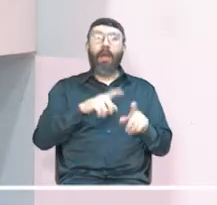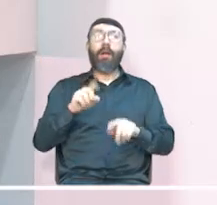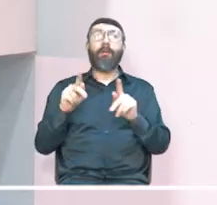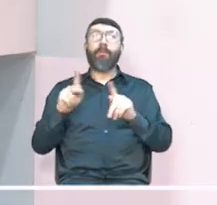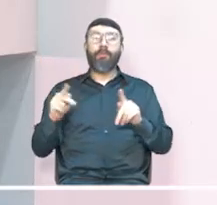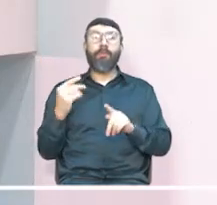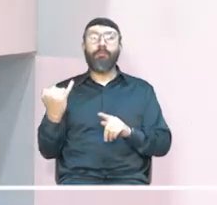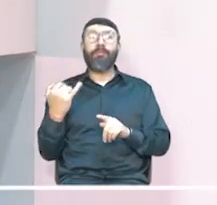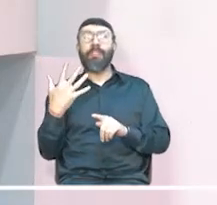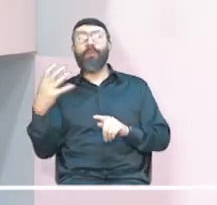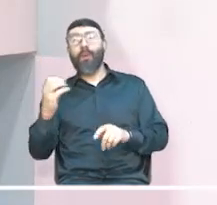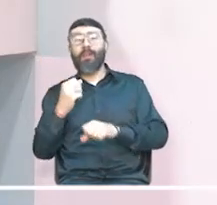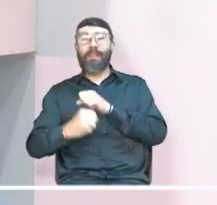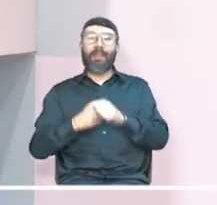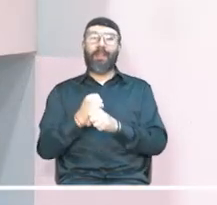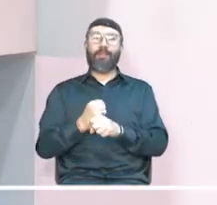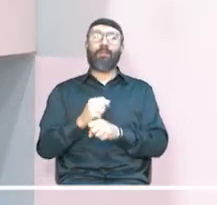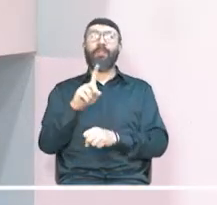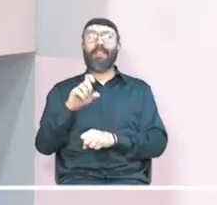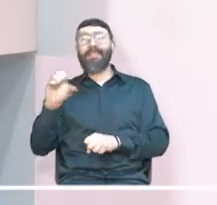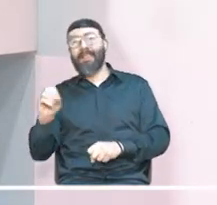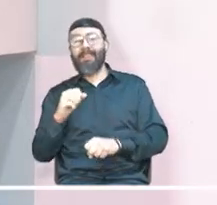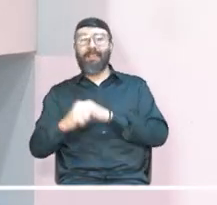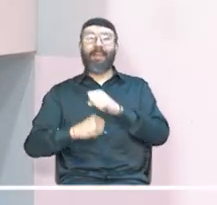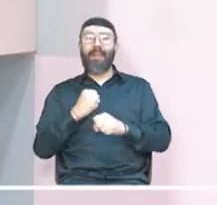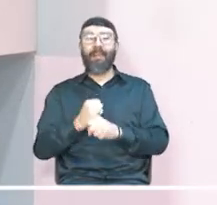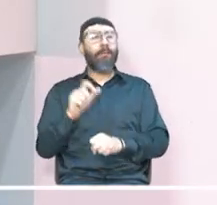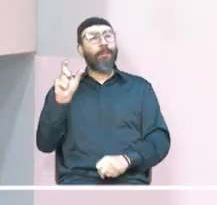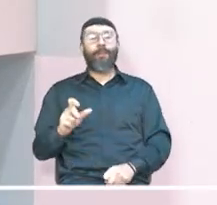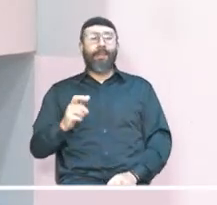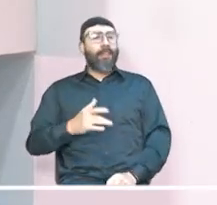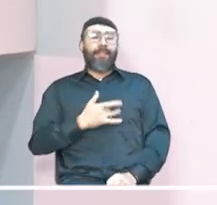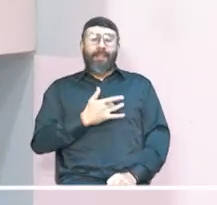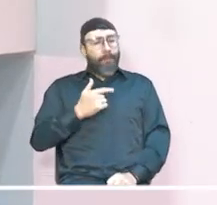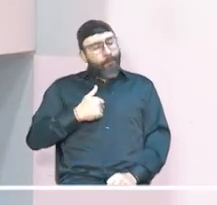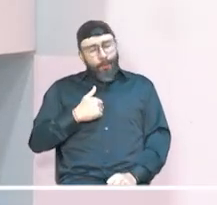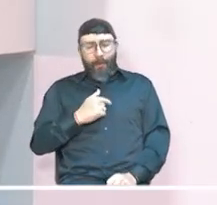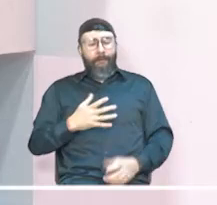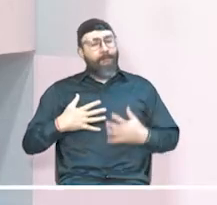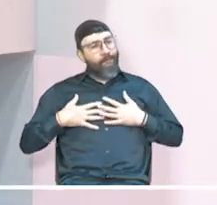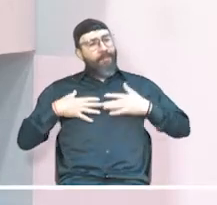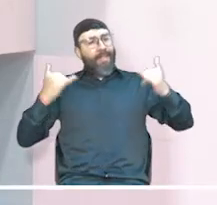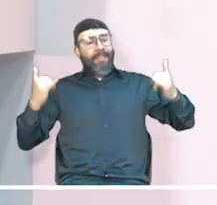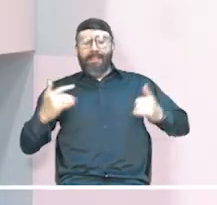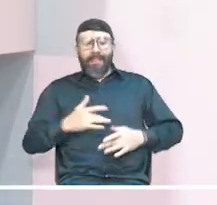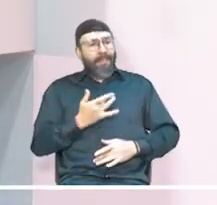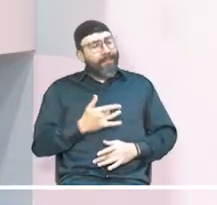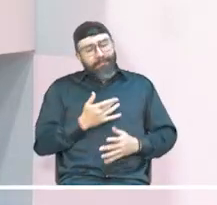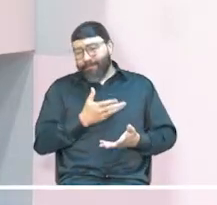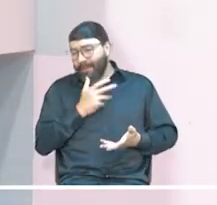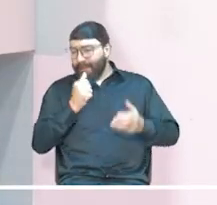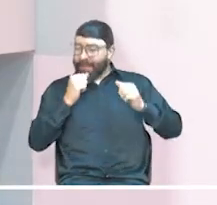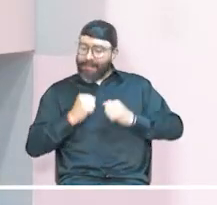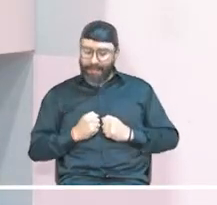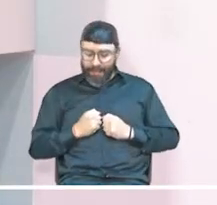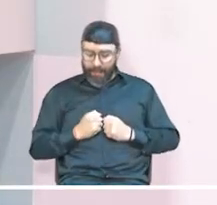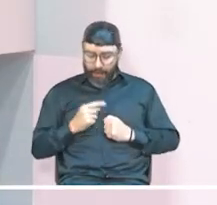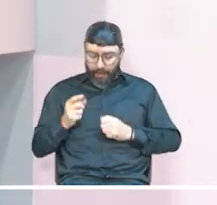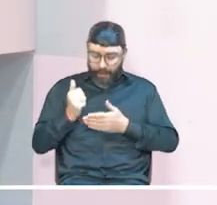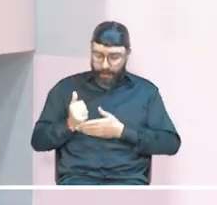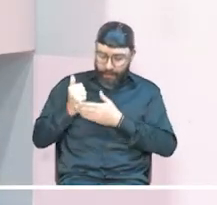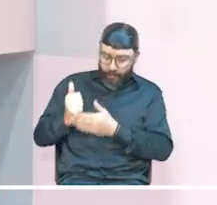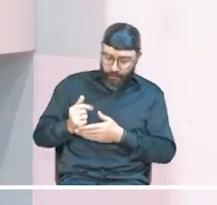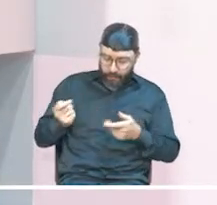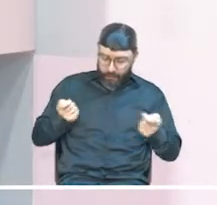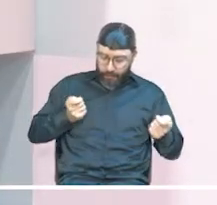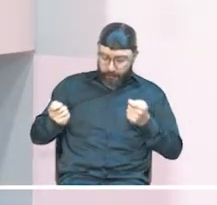70, 80 años y dicen, es que siento que nunca he sido feliz. Y realmente tener la oportunidad de ayudarnos a gestionar nuestras emociones,